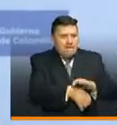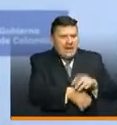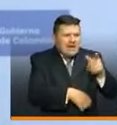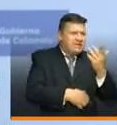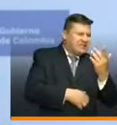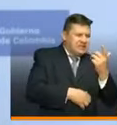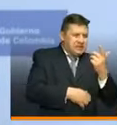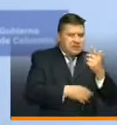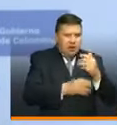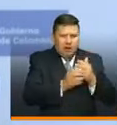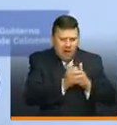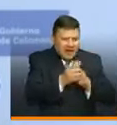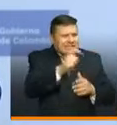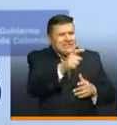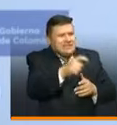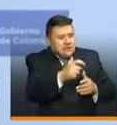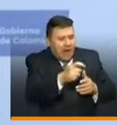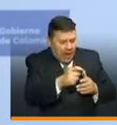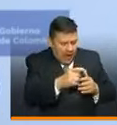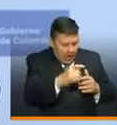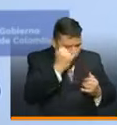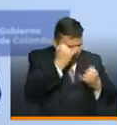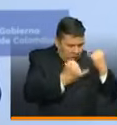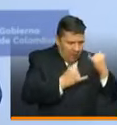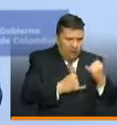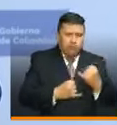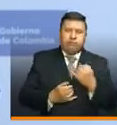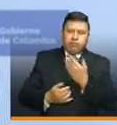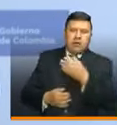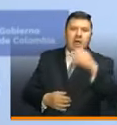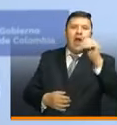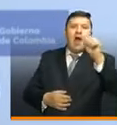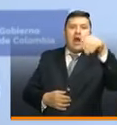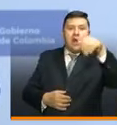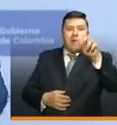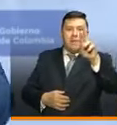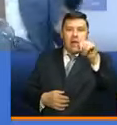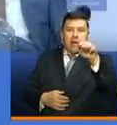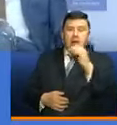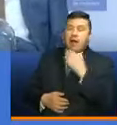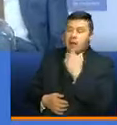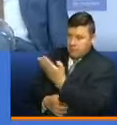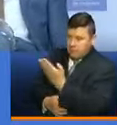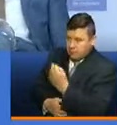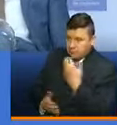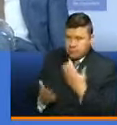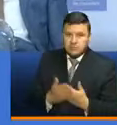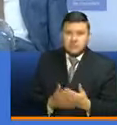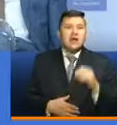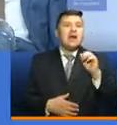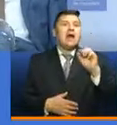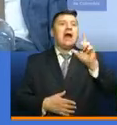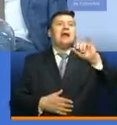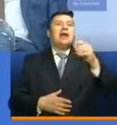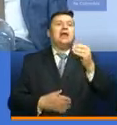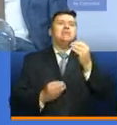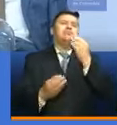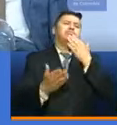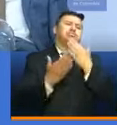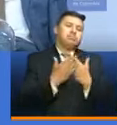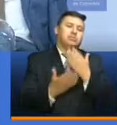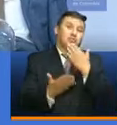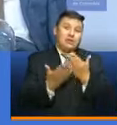una orientación para decir se puede ir más allá. Entonces, Ana María, te paso la palabra. Muchas gracias. Alejandro, muchas gracias y